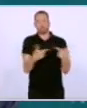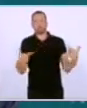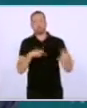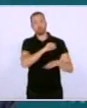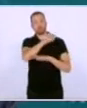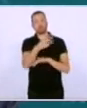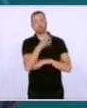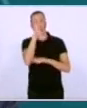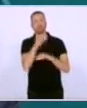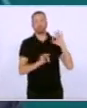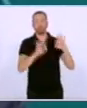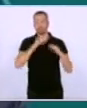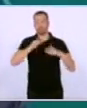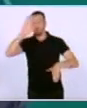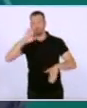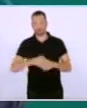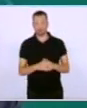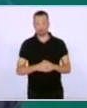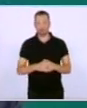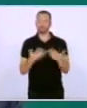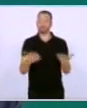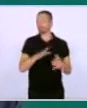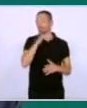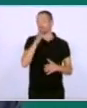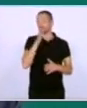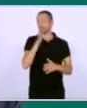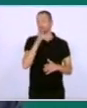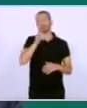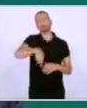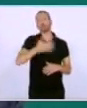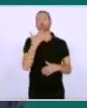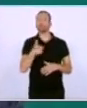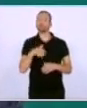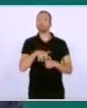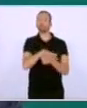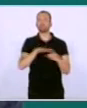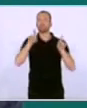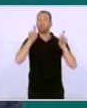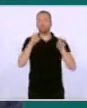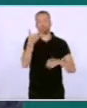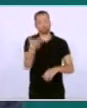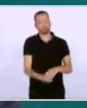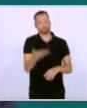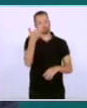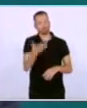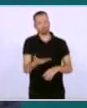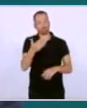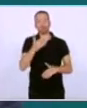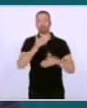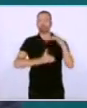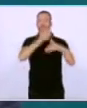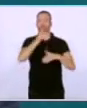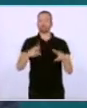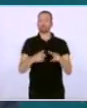precisamente en el ámbito por ejemplo de la educación que es algo esencial para la promoción Social para poder prosperar y para